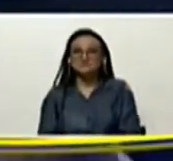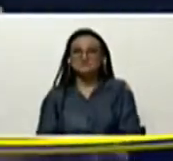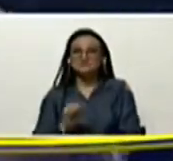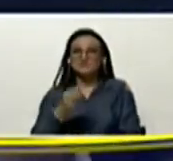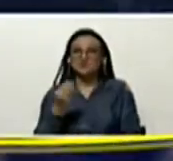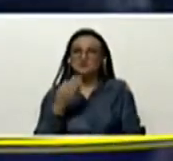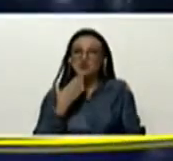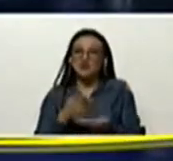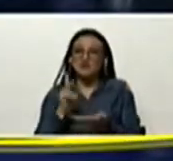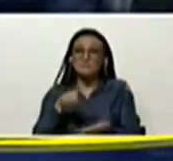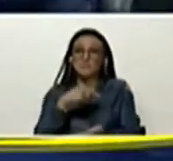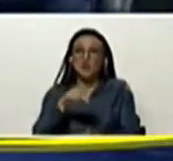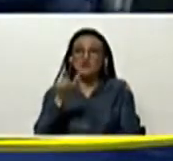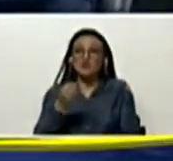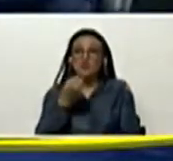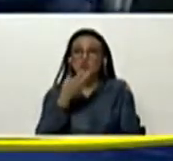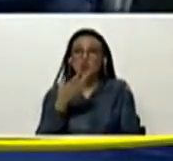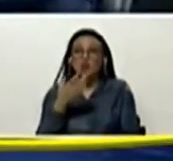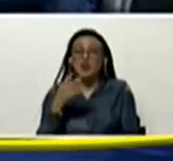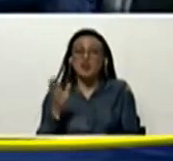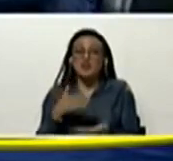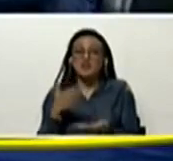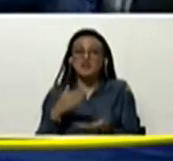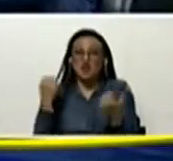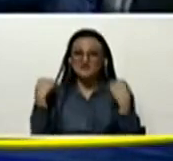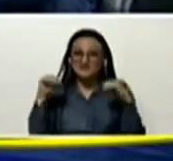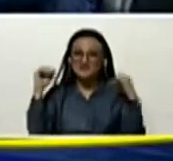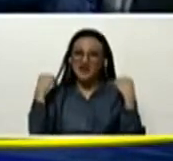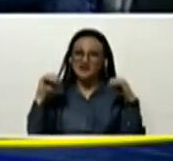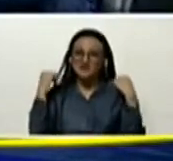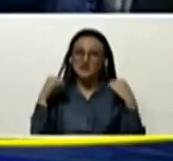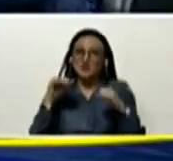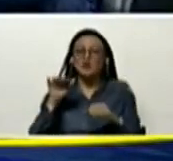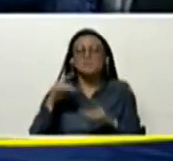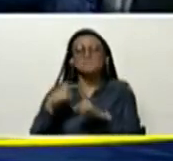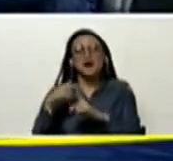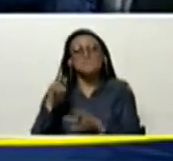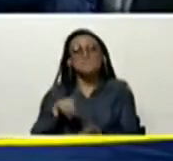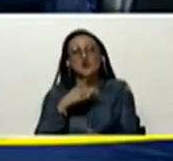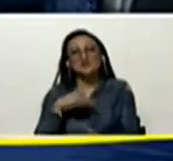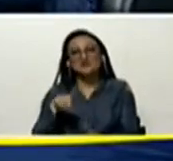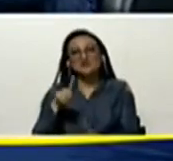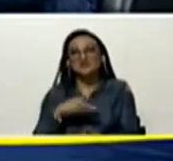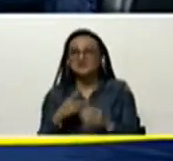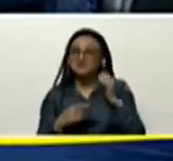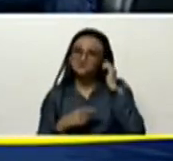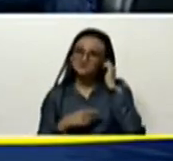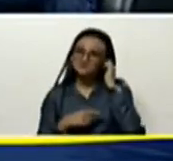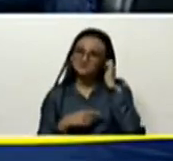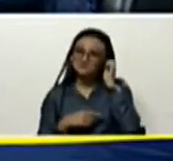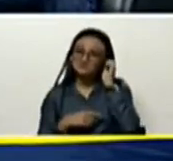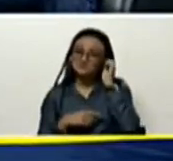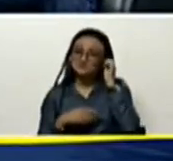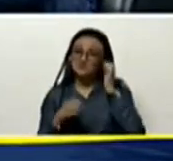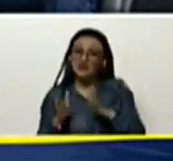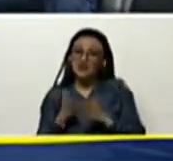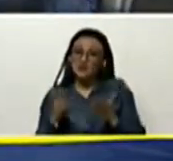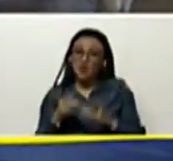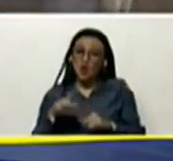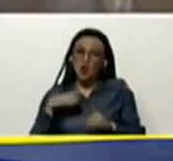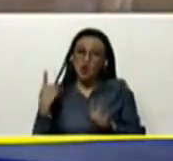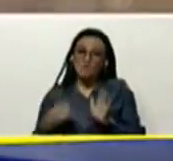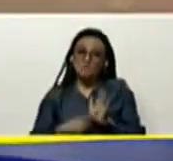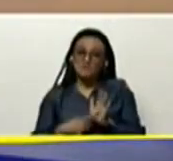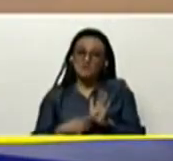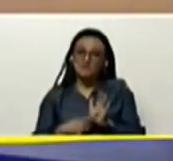gracias, poeta. Buen libro de ensayos. Ensayos y poesía. Un libro bien completo, lo estaba